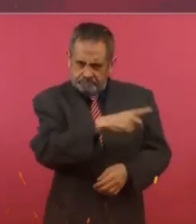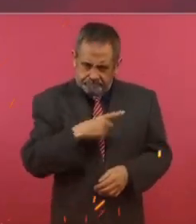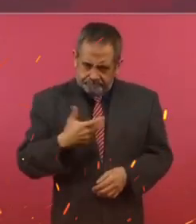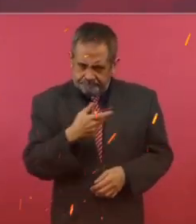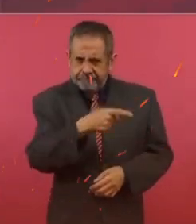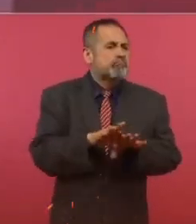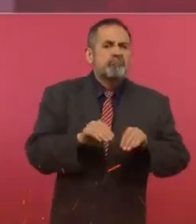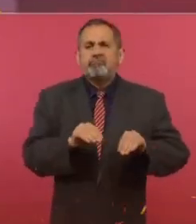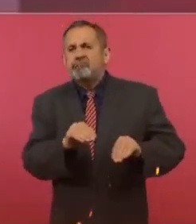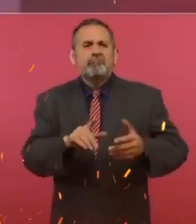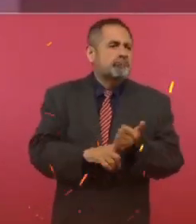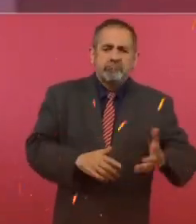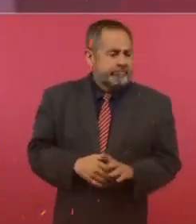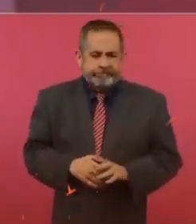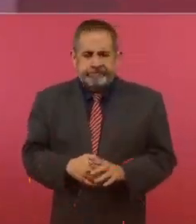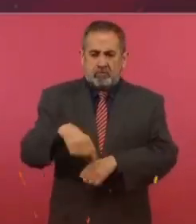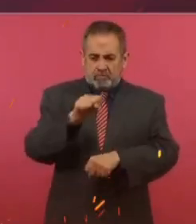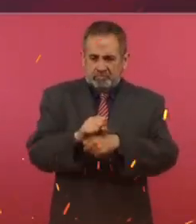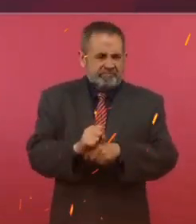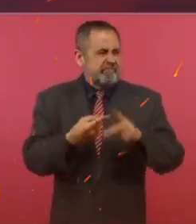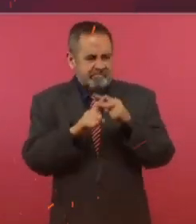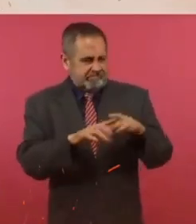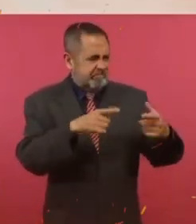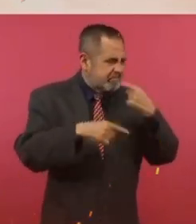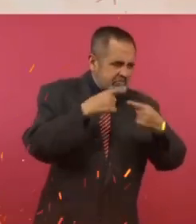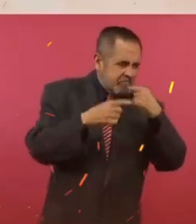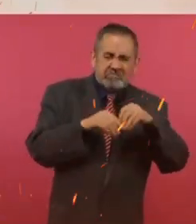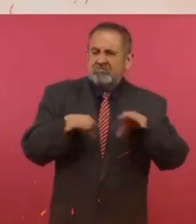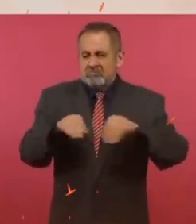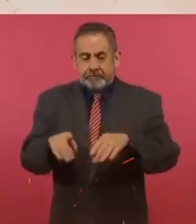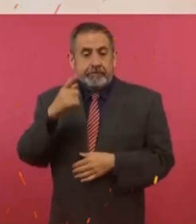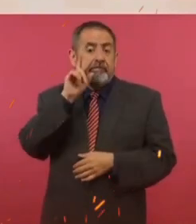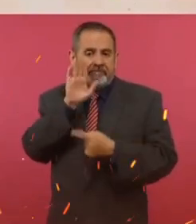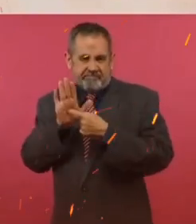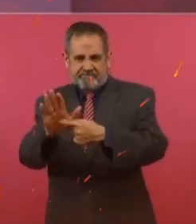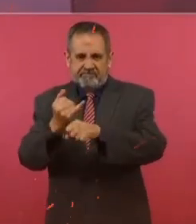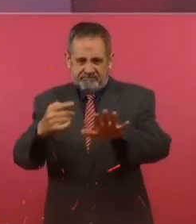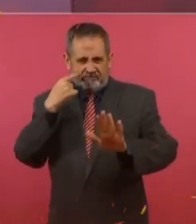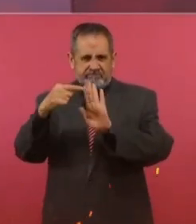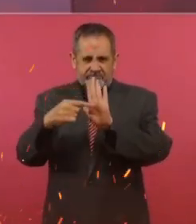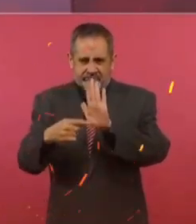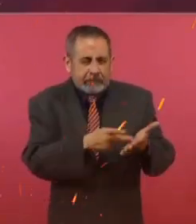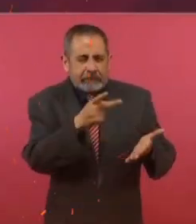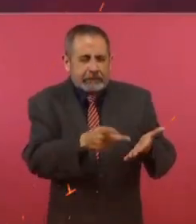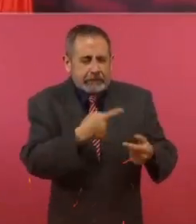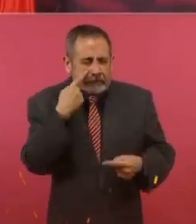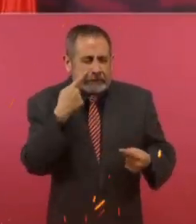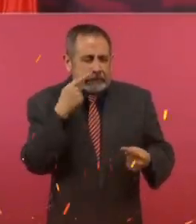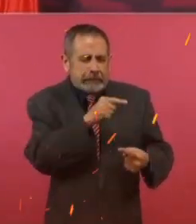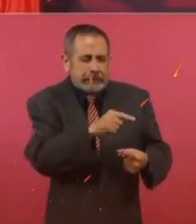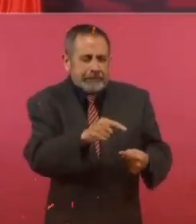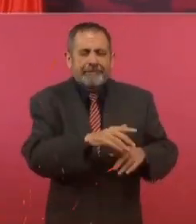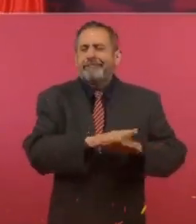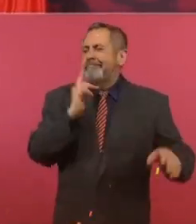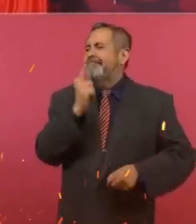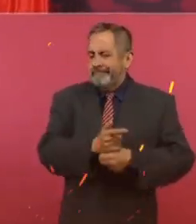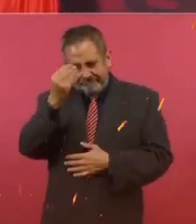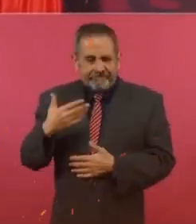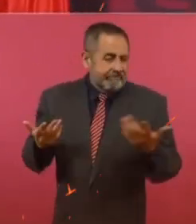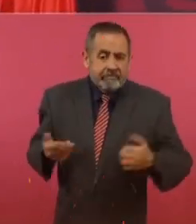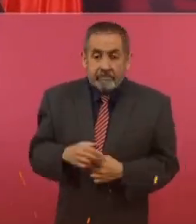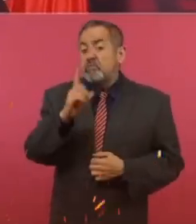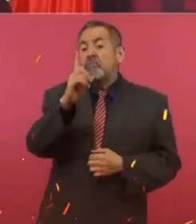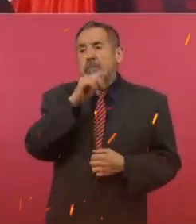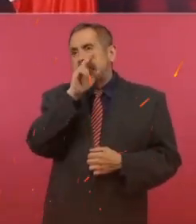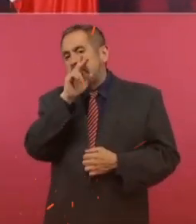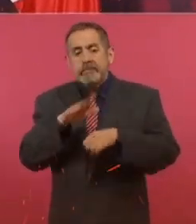de sus actos, que no procedan de manera vil. Mañana vamos a presentar el informe sobre esto. Y me preocupa